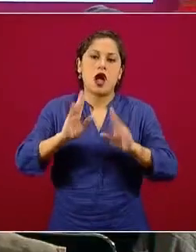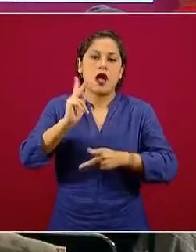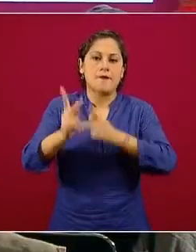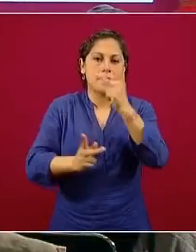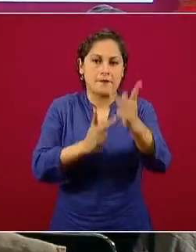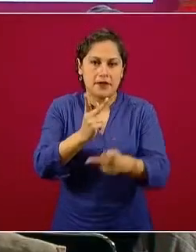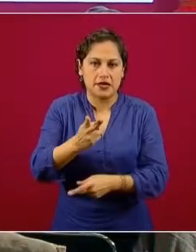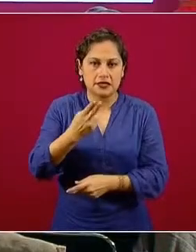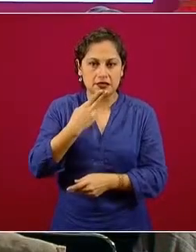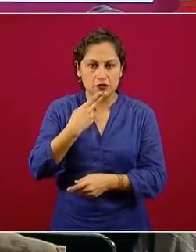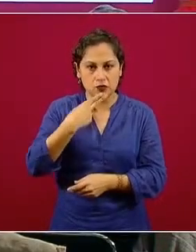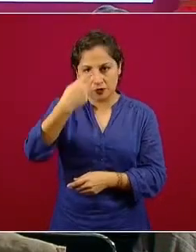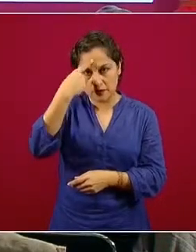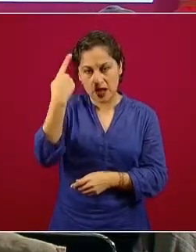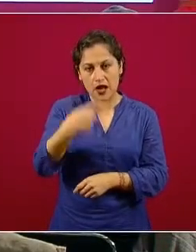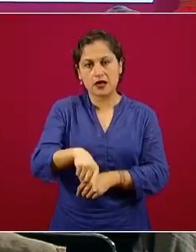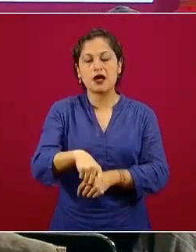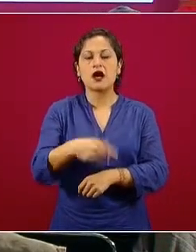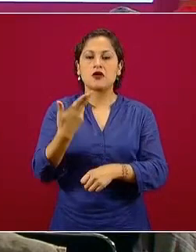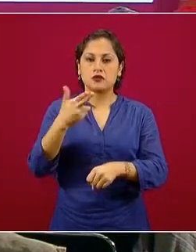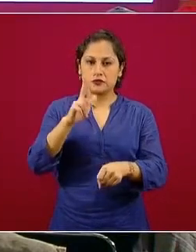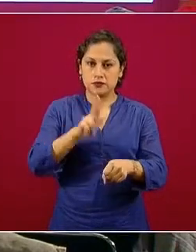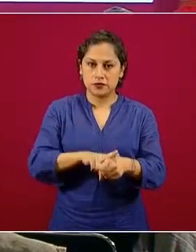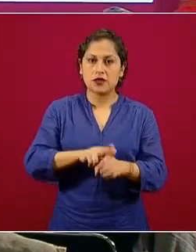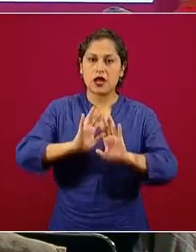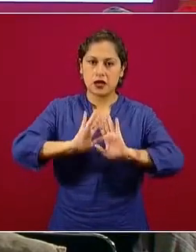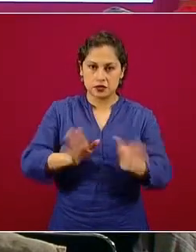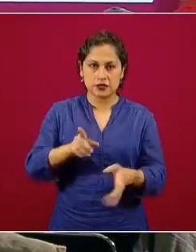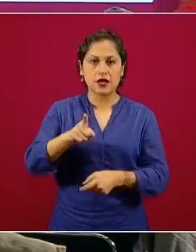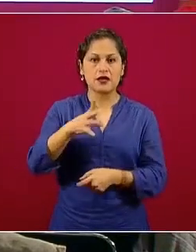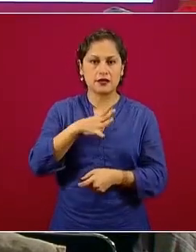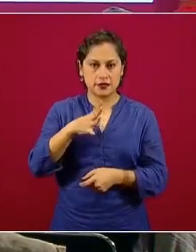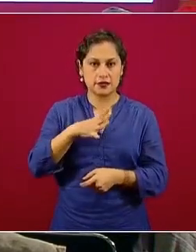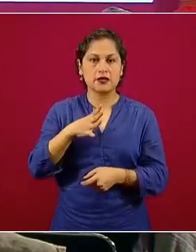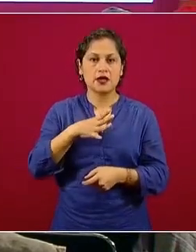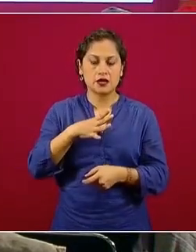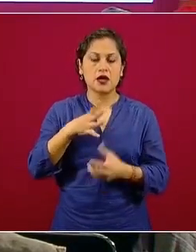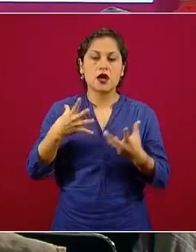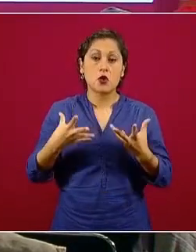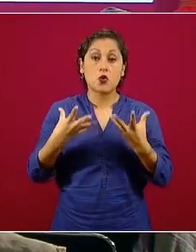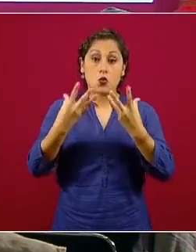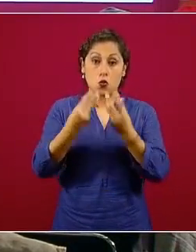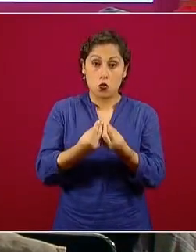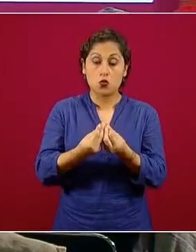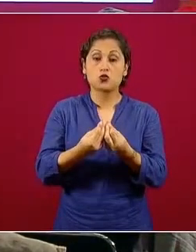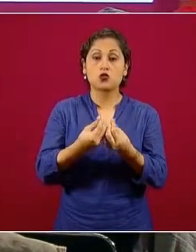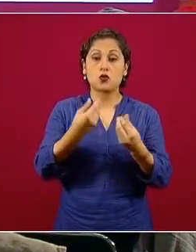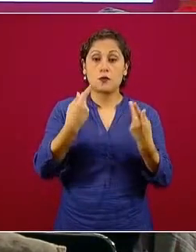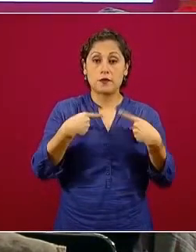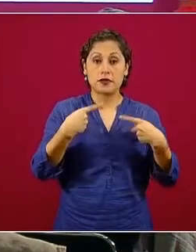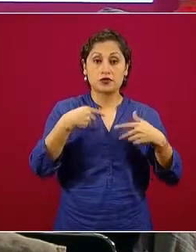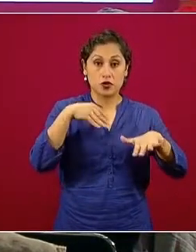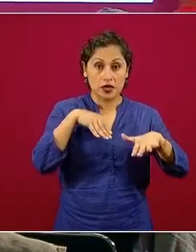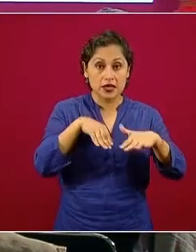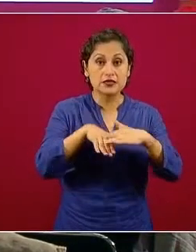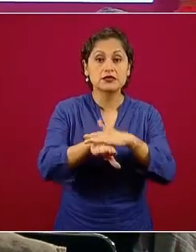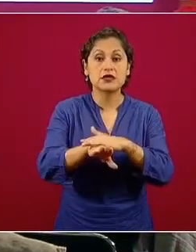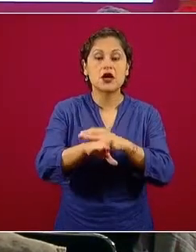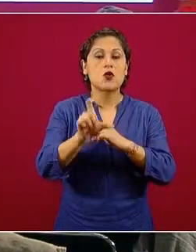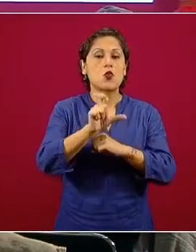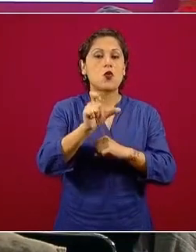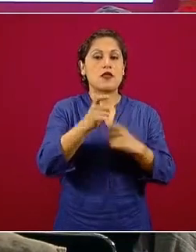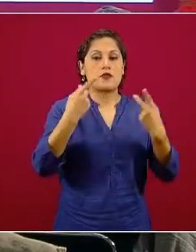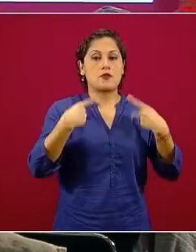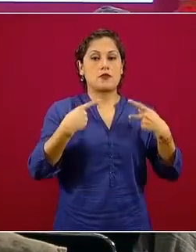ya en estos dos lugares con un esfuerzo compartido para pacientes de convalecientes pre altas